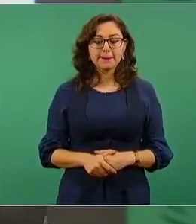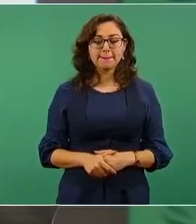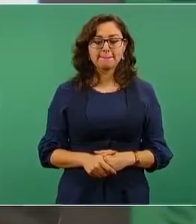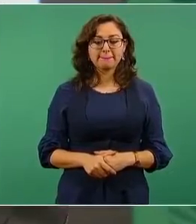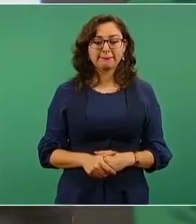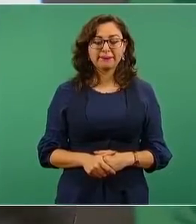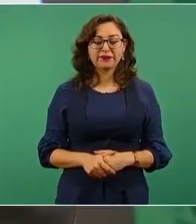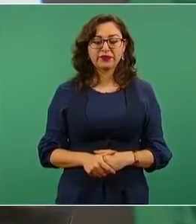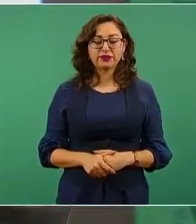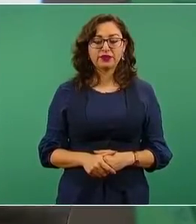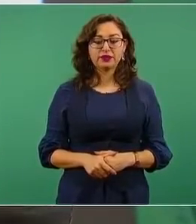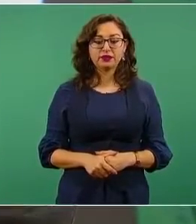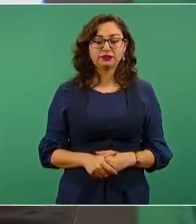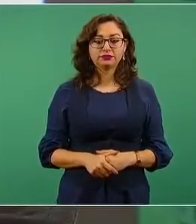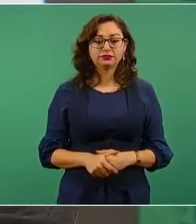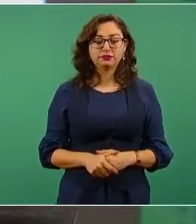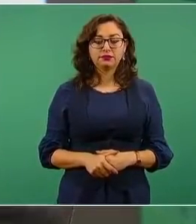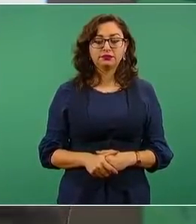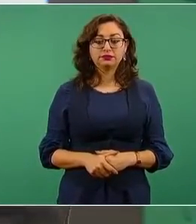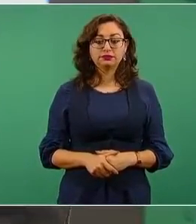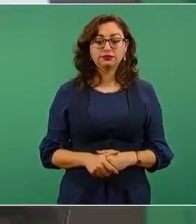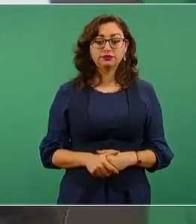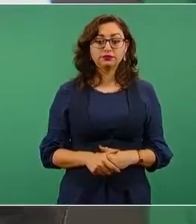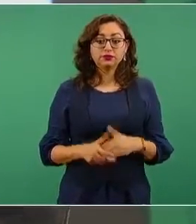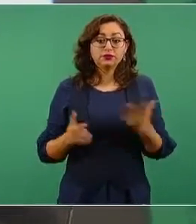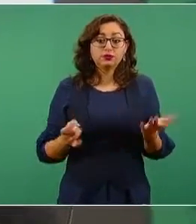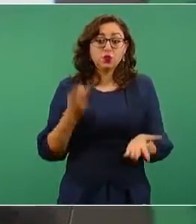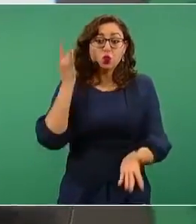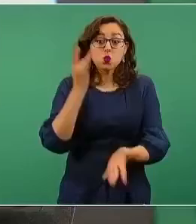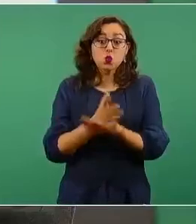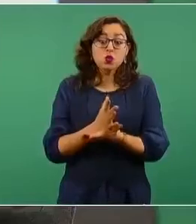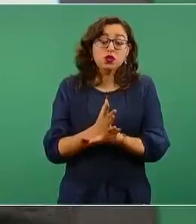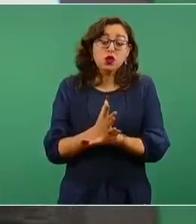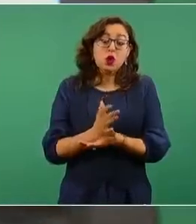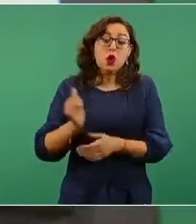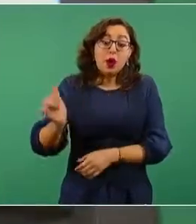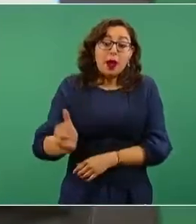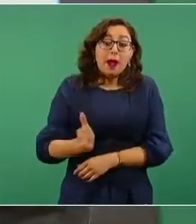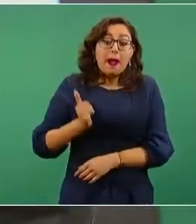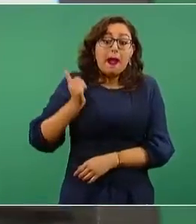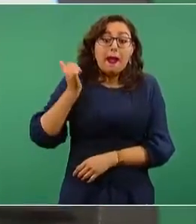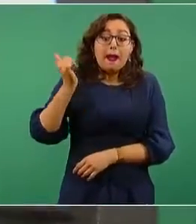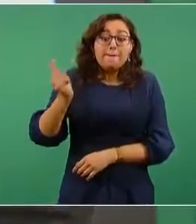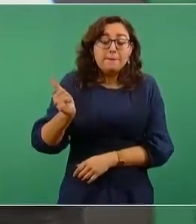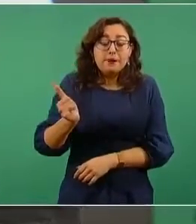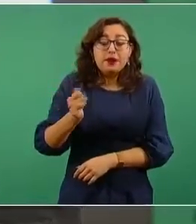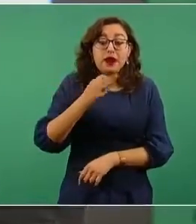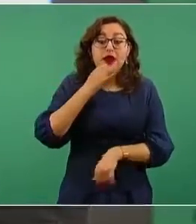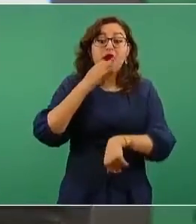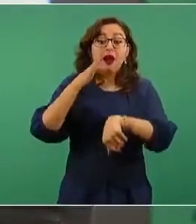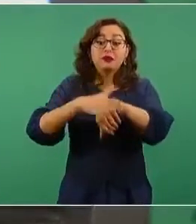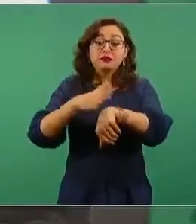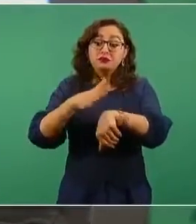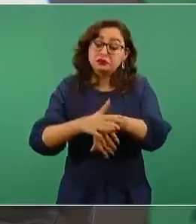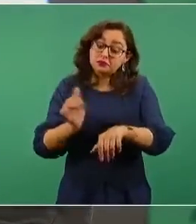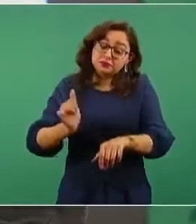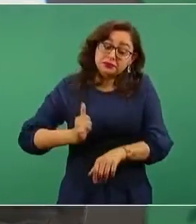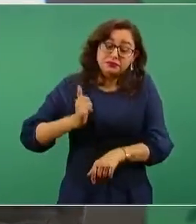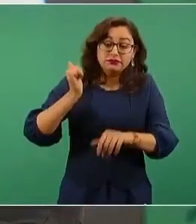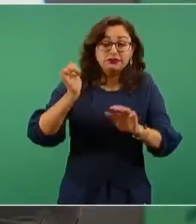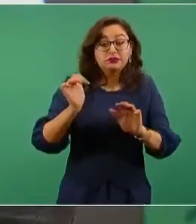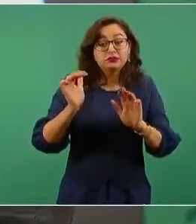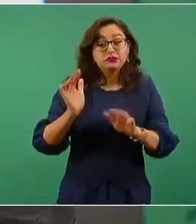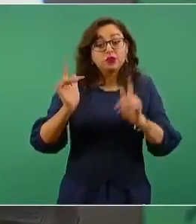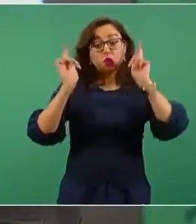La única cosa, aprovechando, es de que las manifestaciones sean pacíficas, porque también